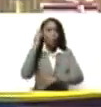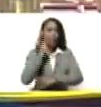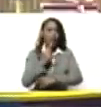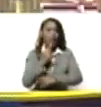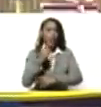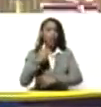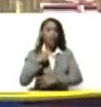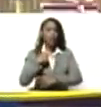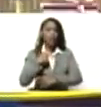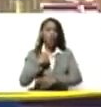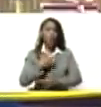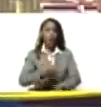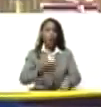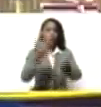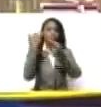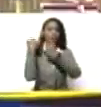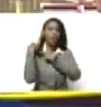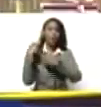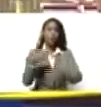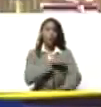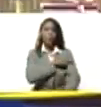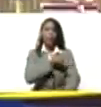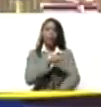a nuestros hermanos del mundo